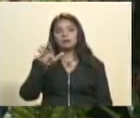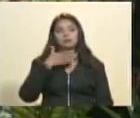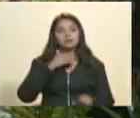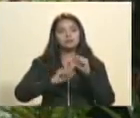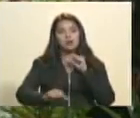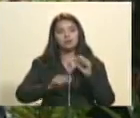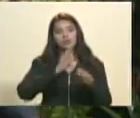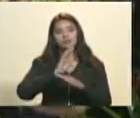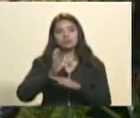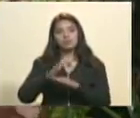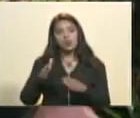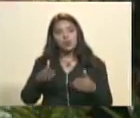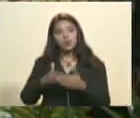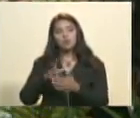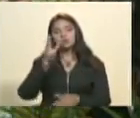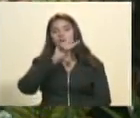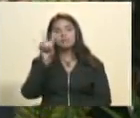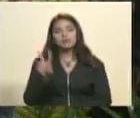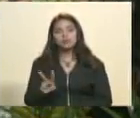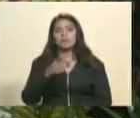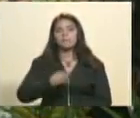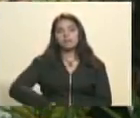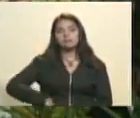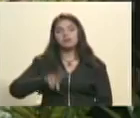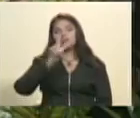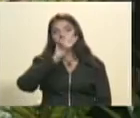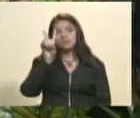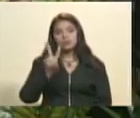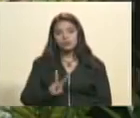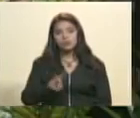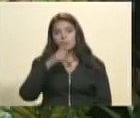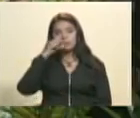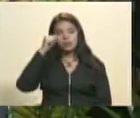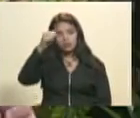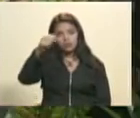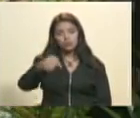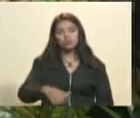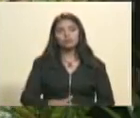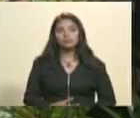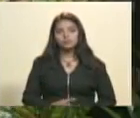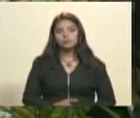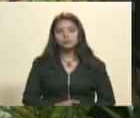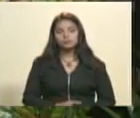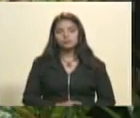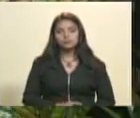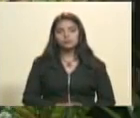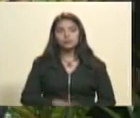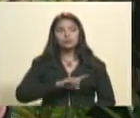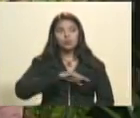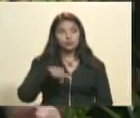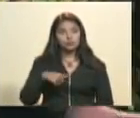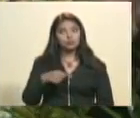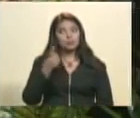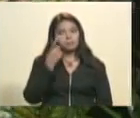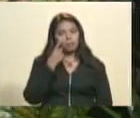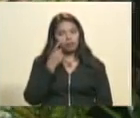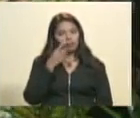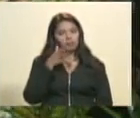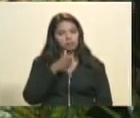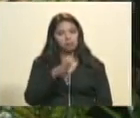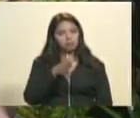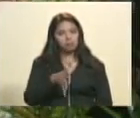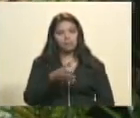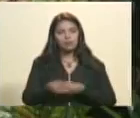sanciones contra Venezuela, contra el presidente de la República, Nicolás Maduro Moros. Nosotros, por supuesto, vamos a estar muy pendientes de las reacciones